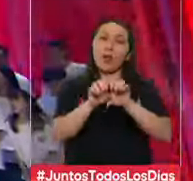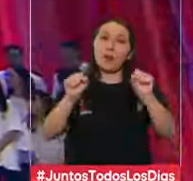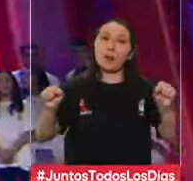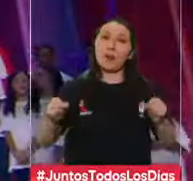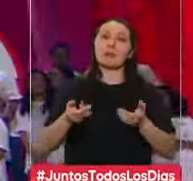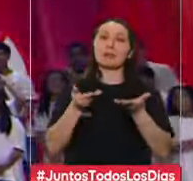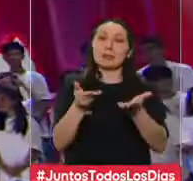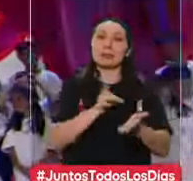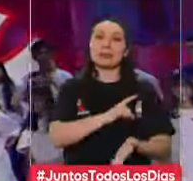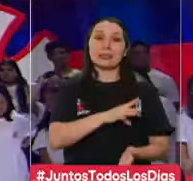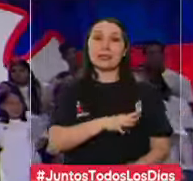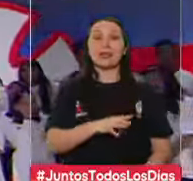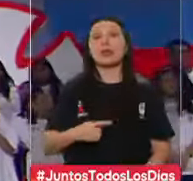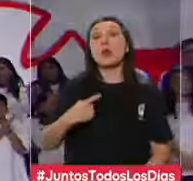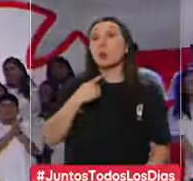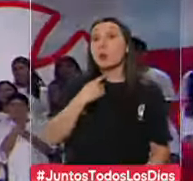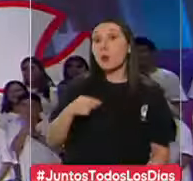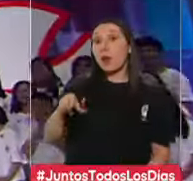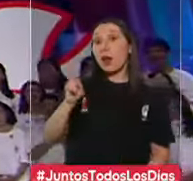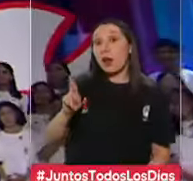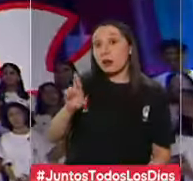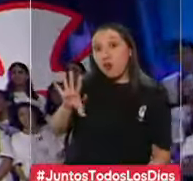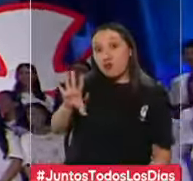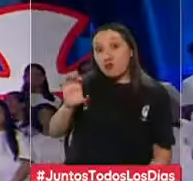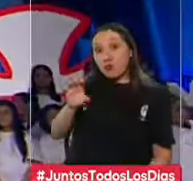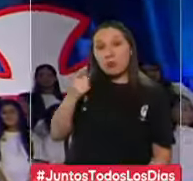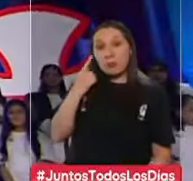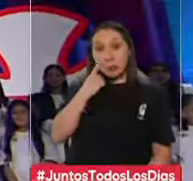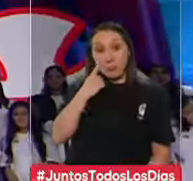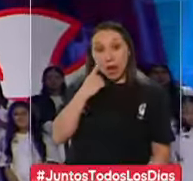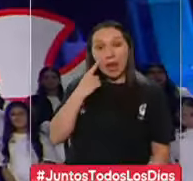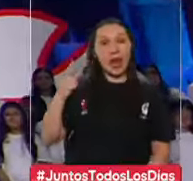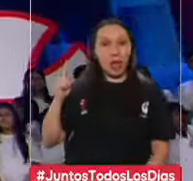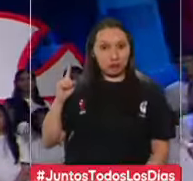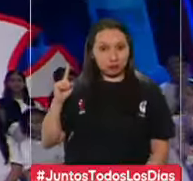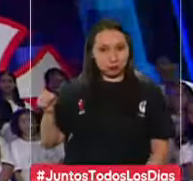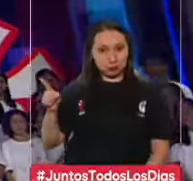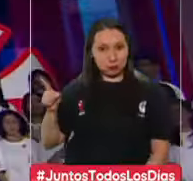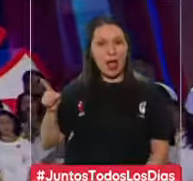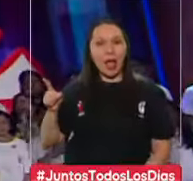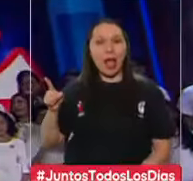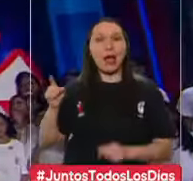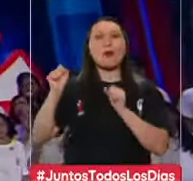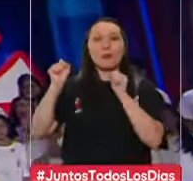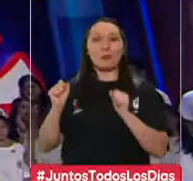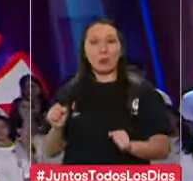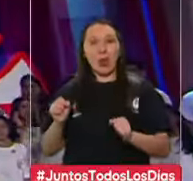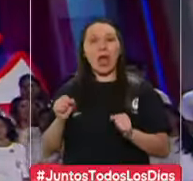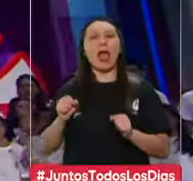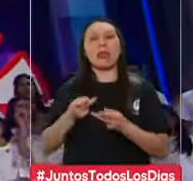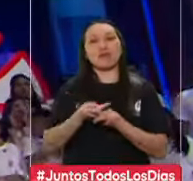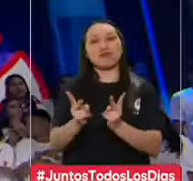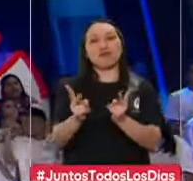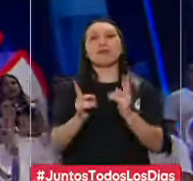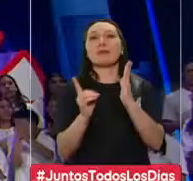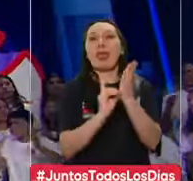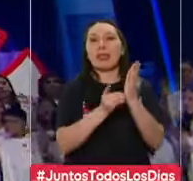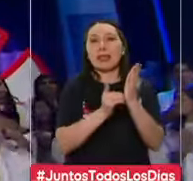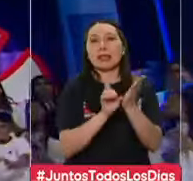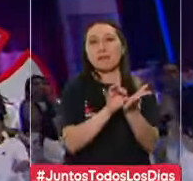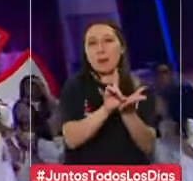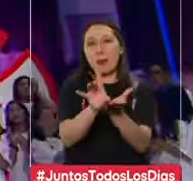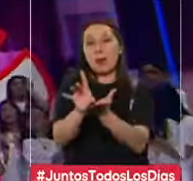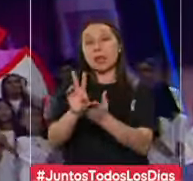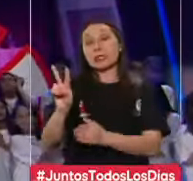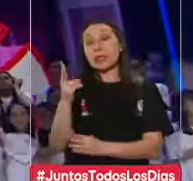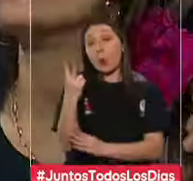compromiso con Chile. El código QR está en pantalla, escanéalo y de esa manera llegas también a las plataformas digitales para que puedas hacer quizás